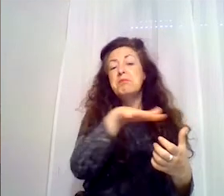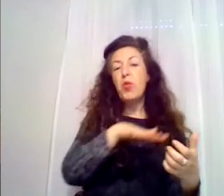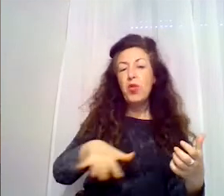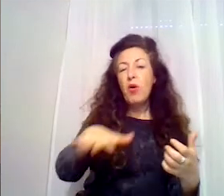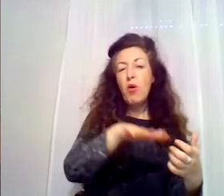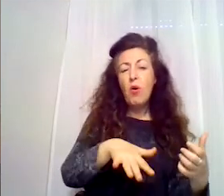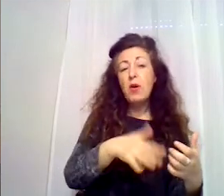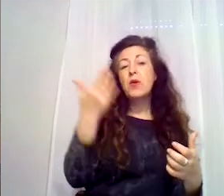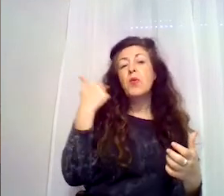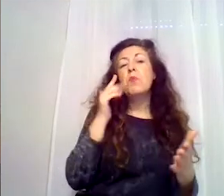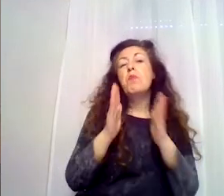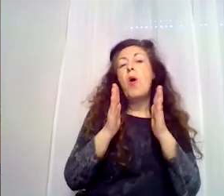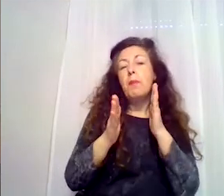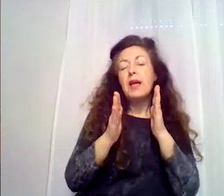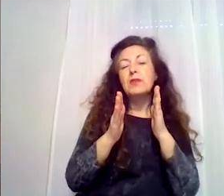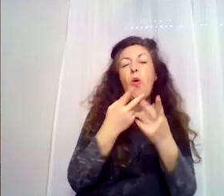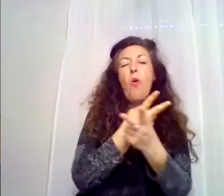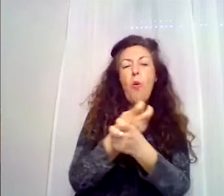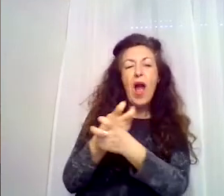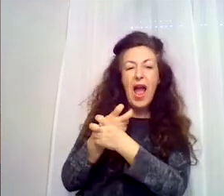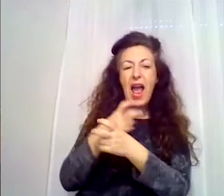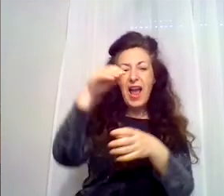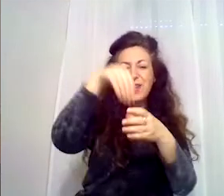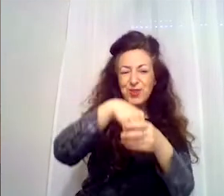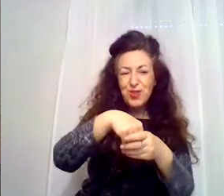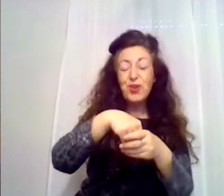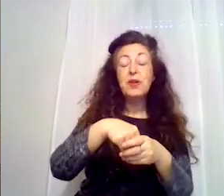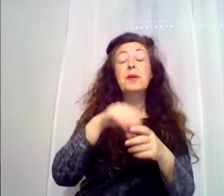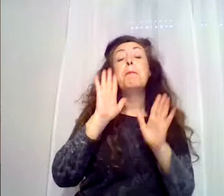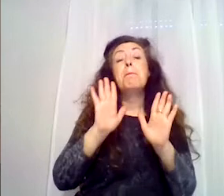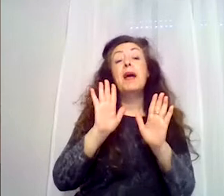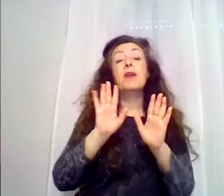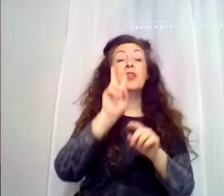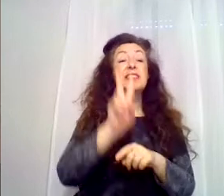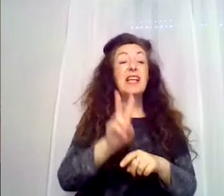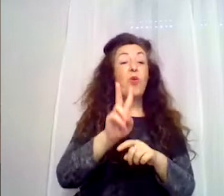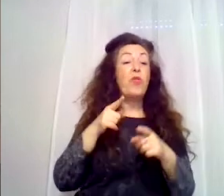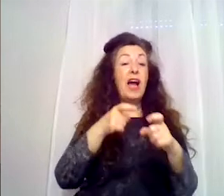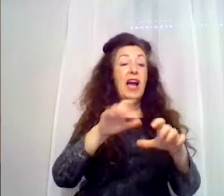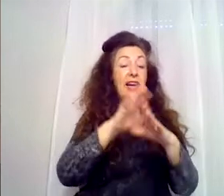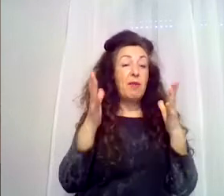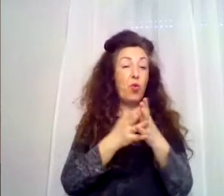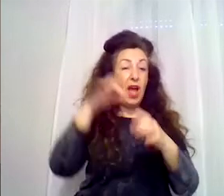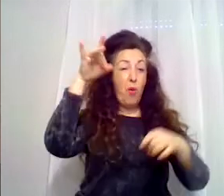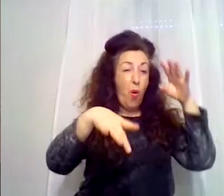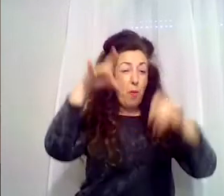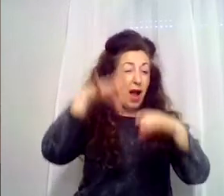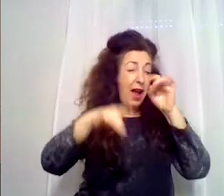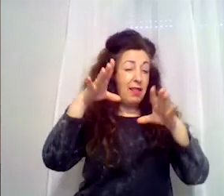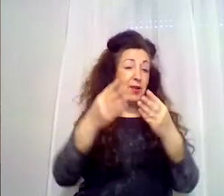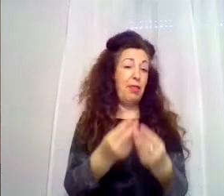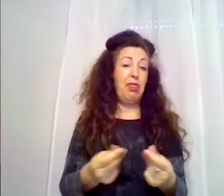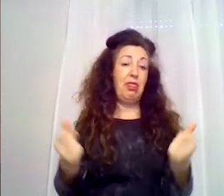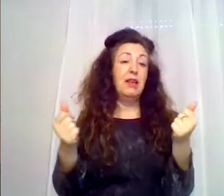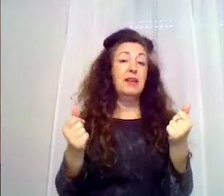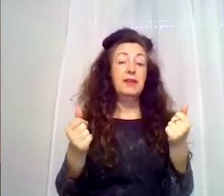desgracia, hoy no sabemos exactamente dónde están los restos o los supuestos restos, como digo, de